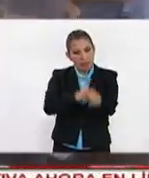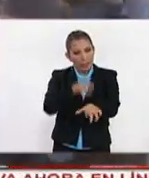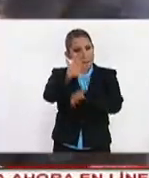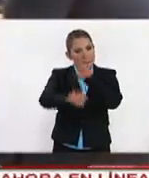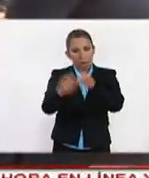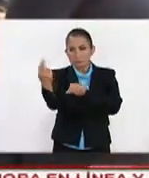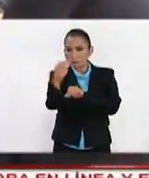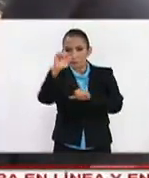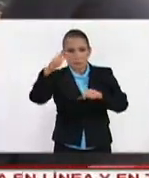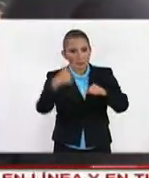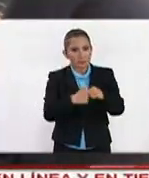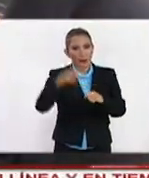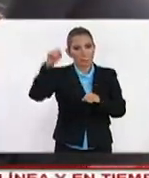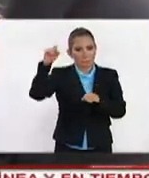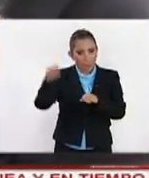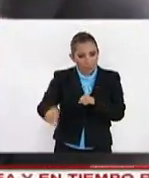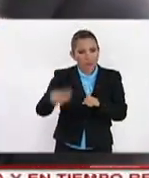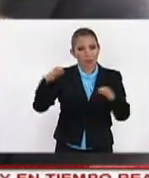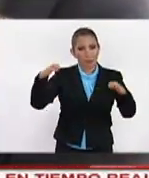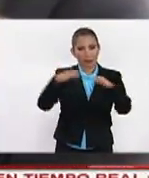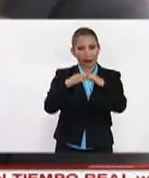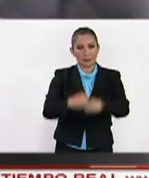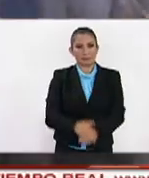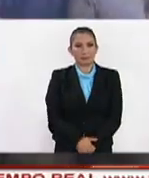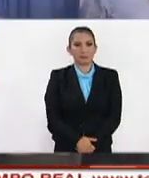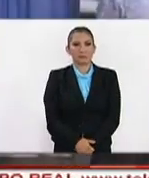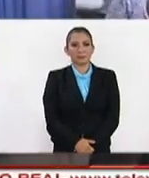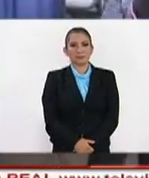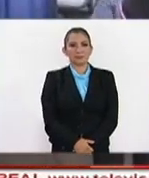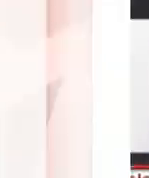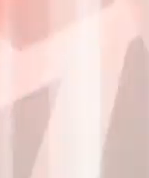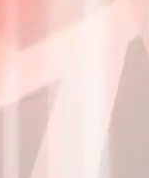atender las necesidades derivadas de la contingencia.